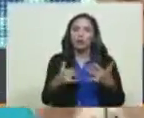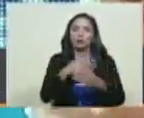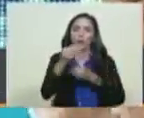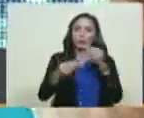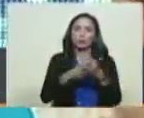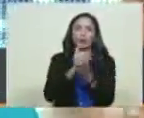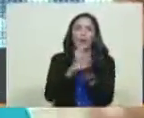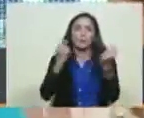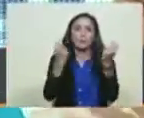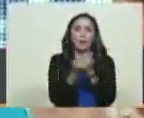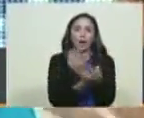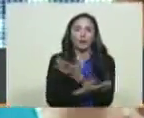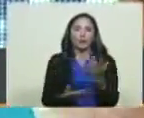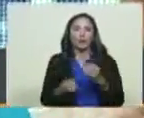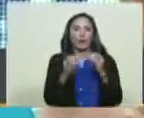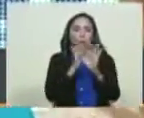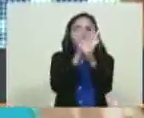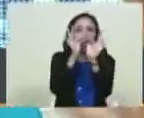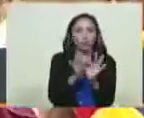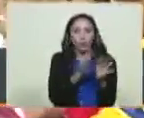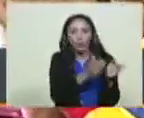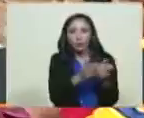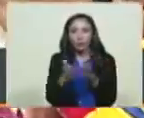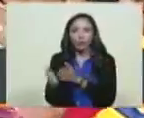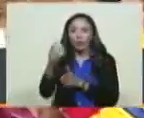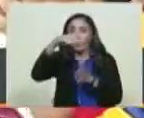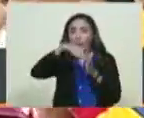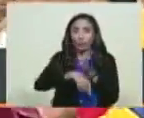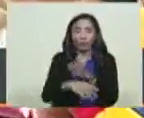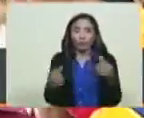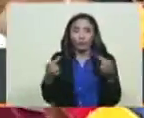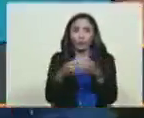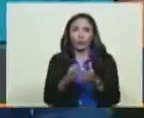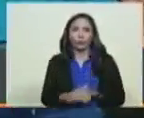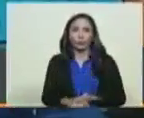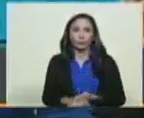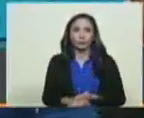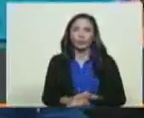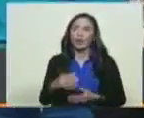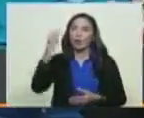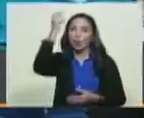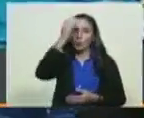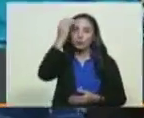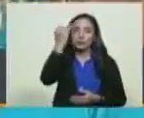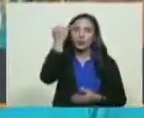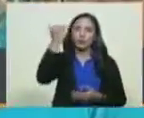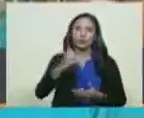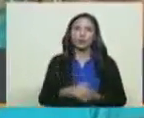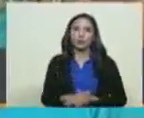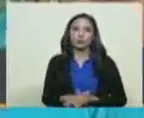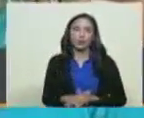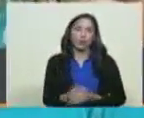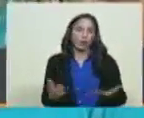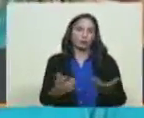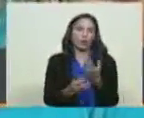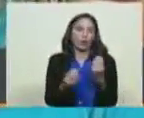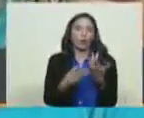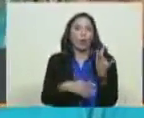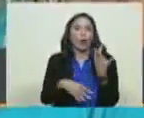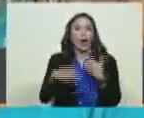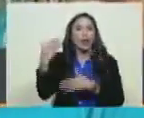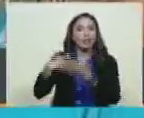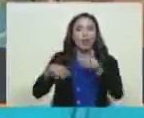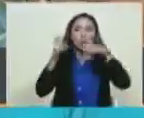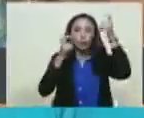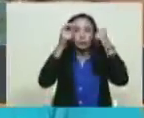transformando nuestras estructuras desde lo más profundo con mucha consciencia forjado el calor de las luchas del comandante